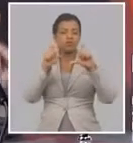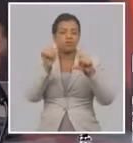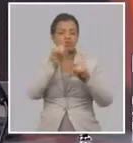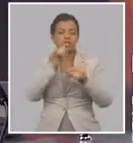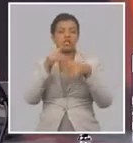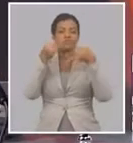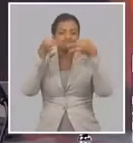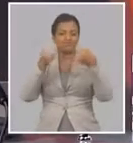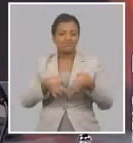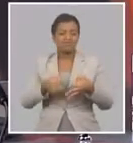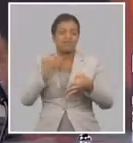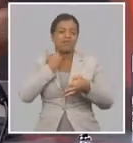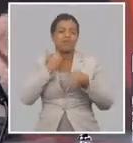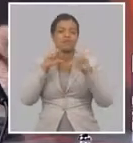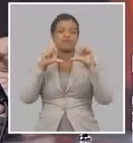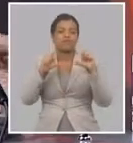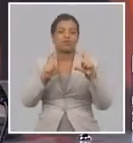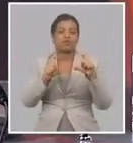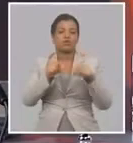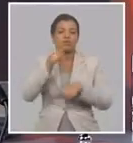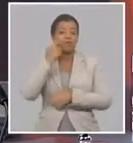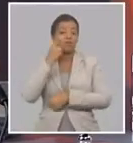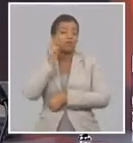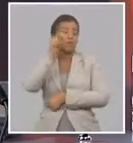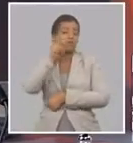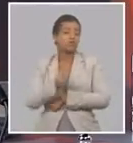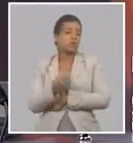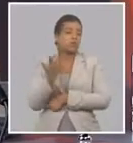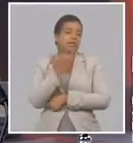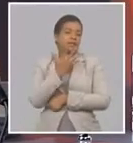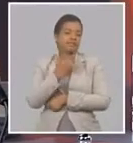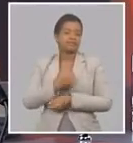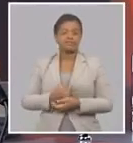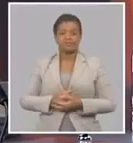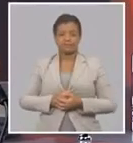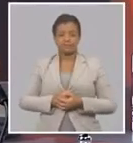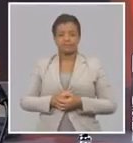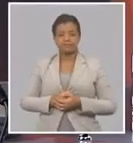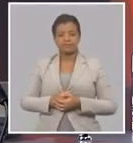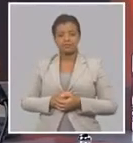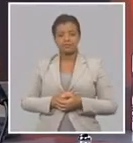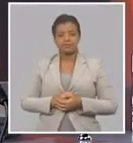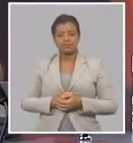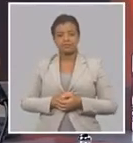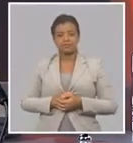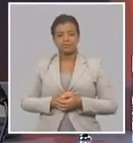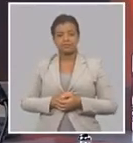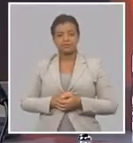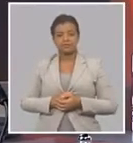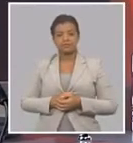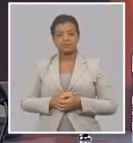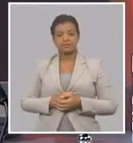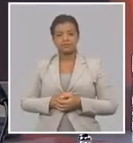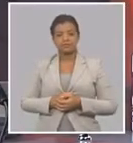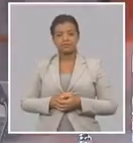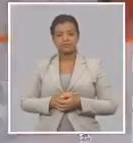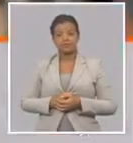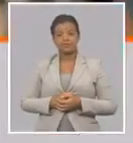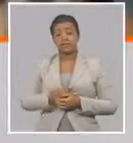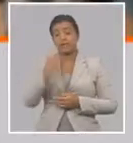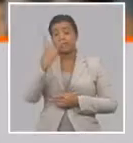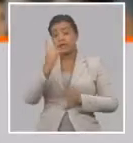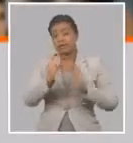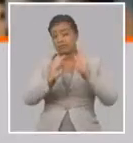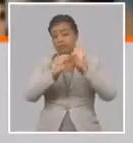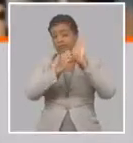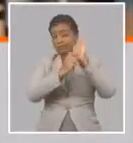tiempo real y una fotografía para poder identificar en el flujo de pasajeros en cuestión posterior a esto viene otra